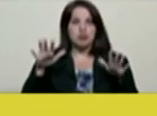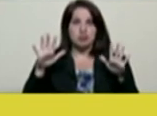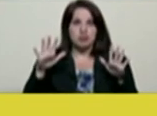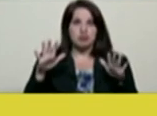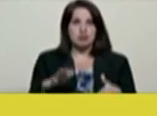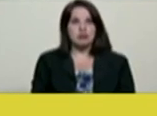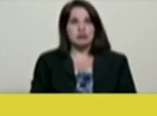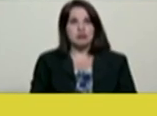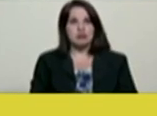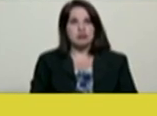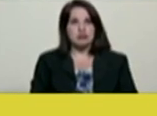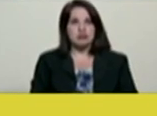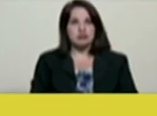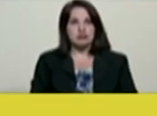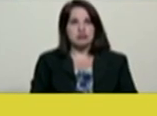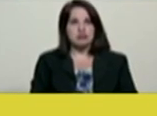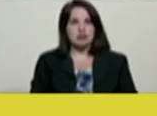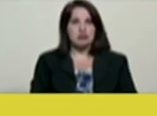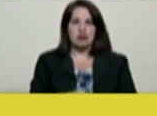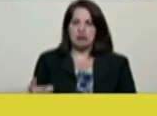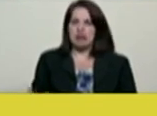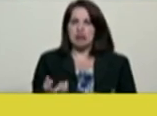pueblo bolivariano de Venezuela había quemado